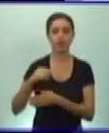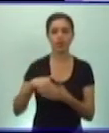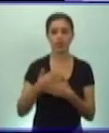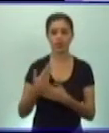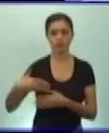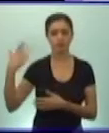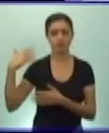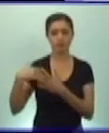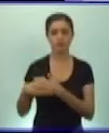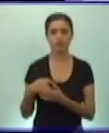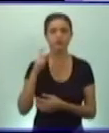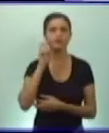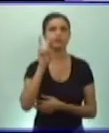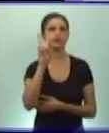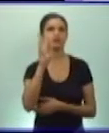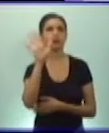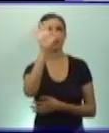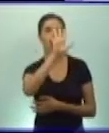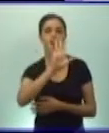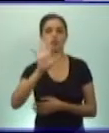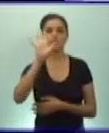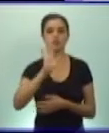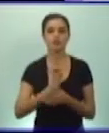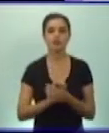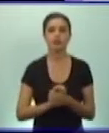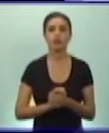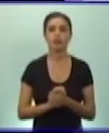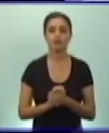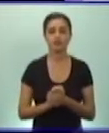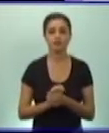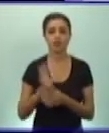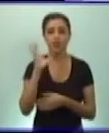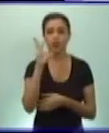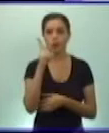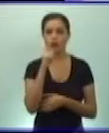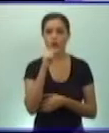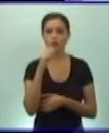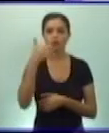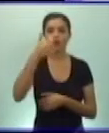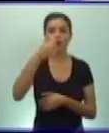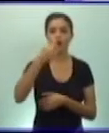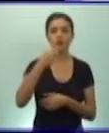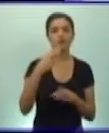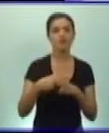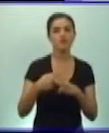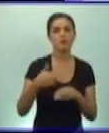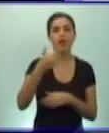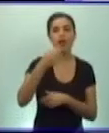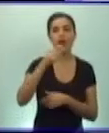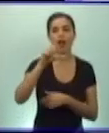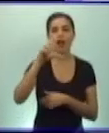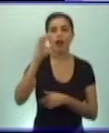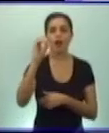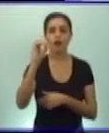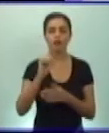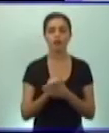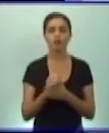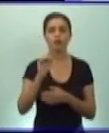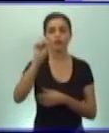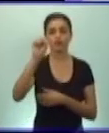en nuestro cielo un hermoso fenómeno llamado halo solar. Muchos estudiantes me escribieron a mi correo